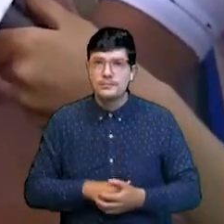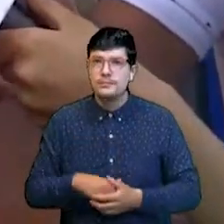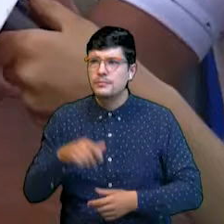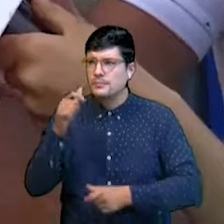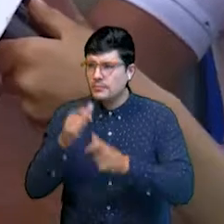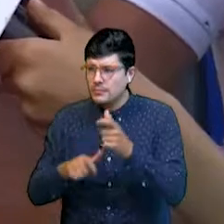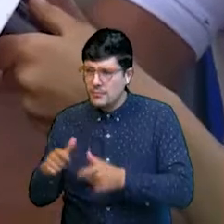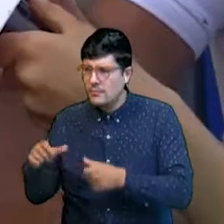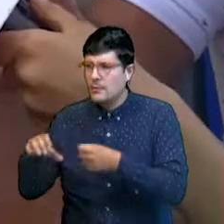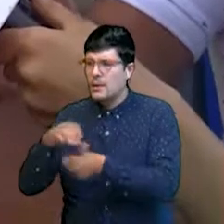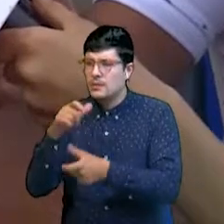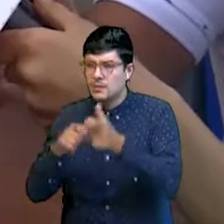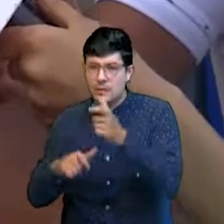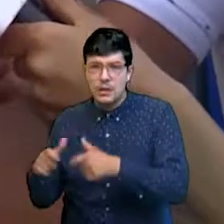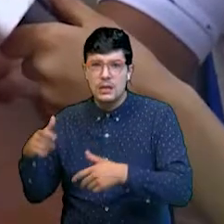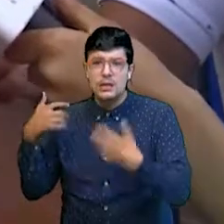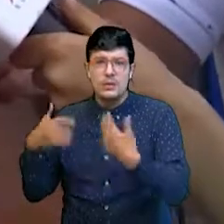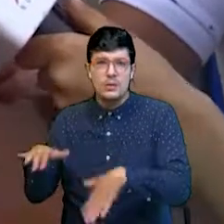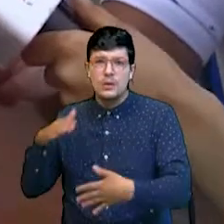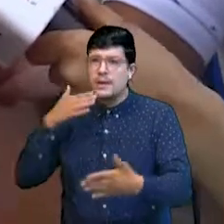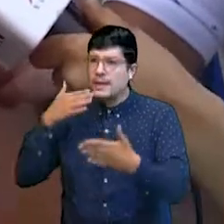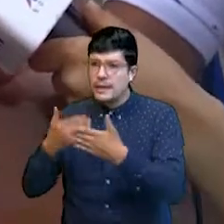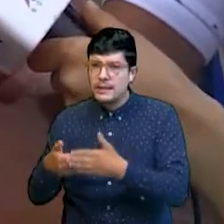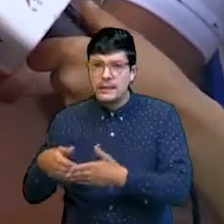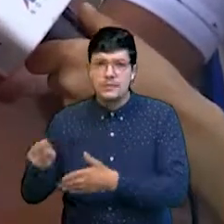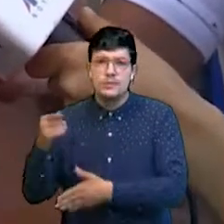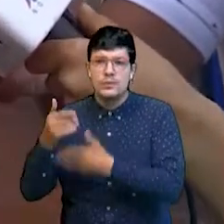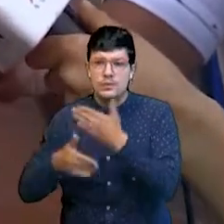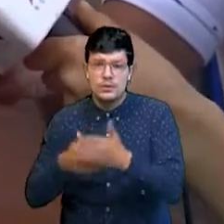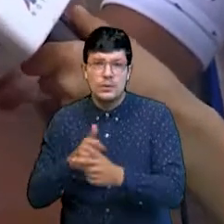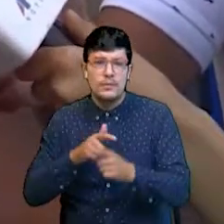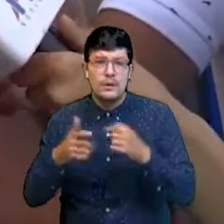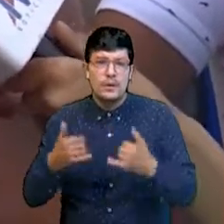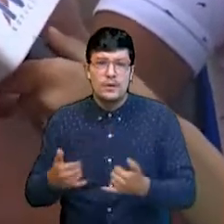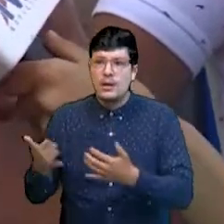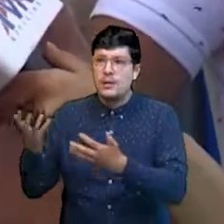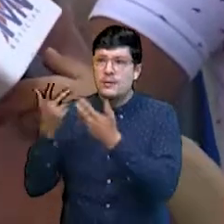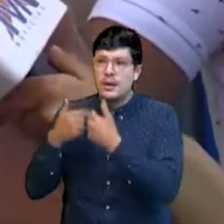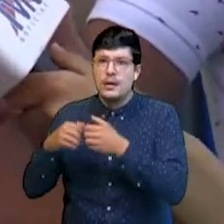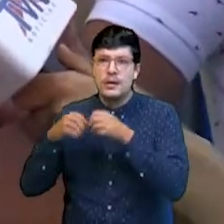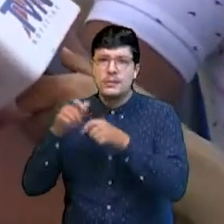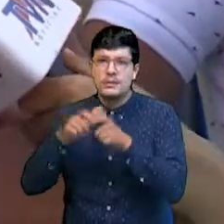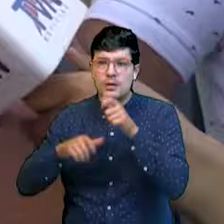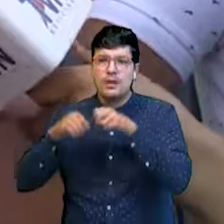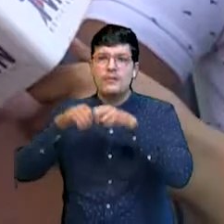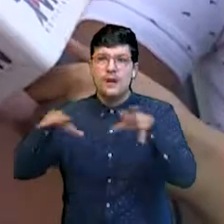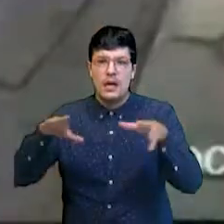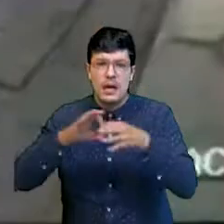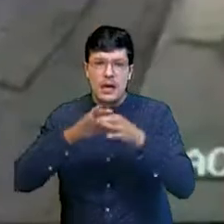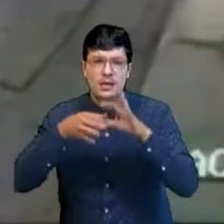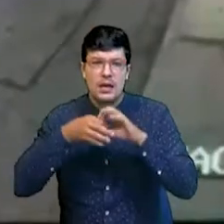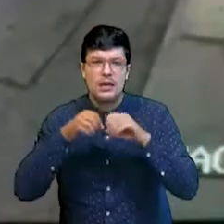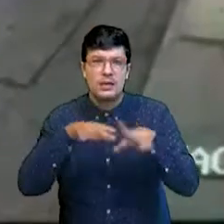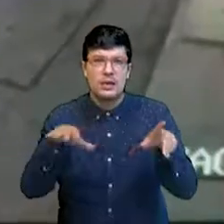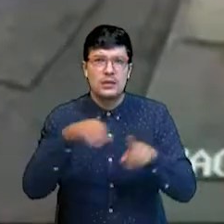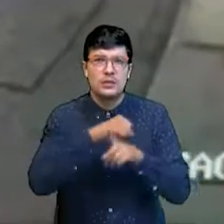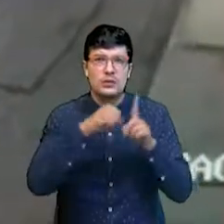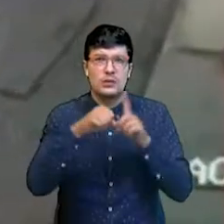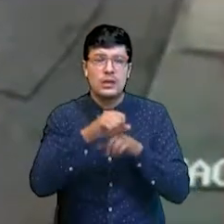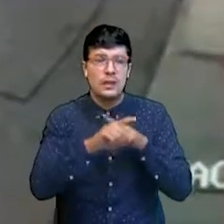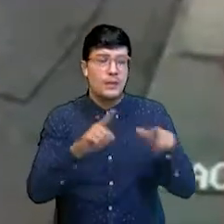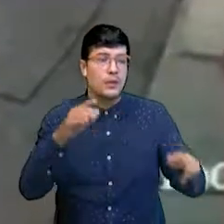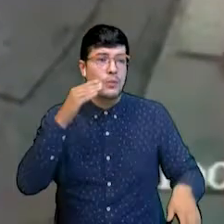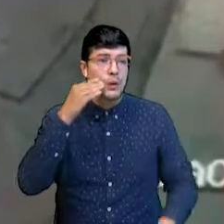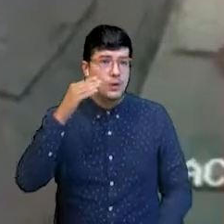gente, la ciudadanía, pues gracias a ello también, pero vienen informando a las redes sociales. Y lógicamente, cuando la policía